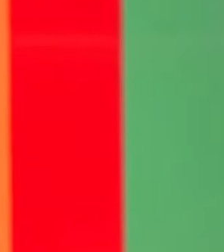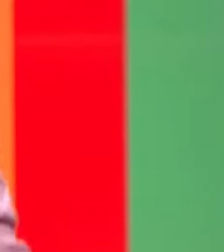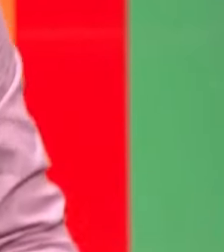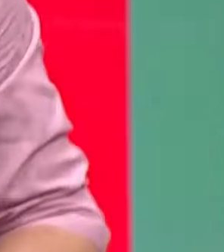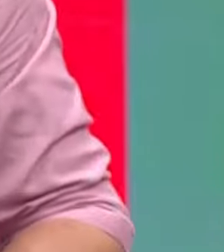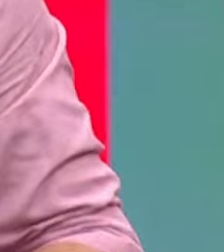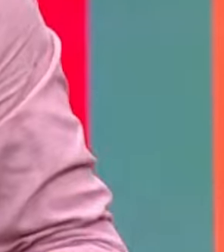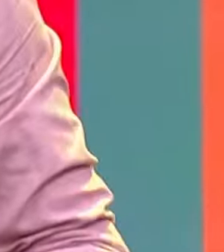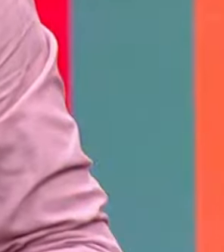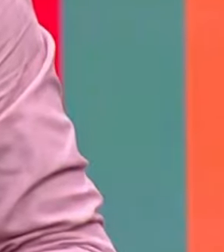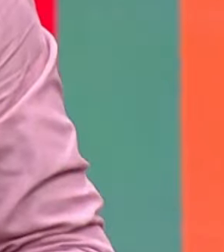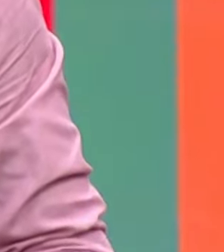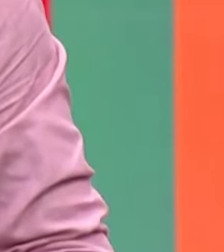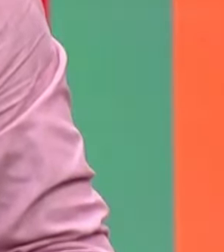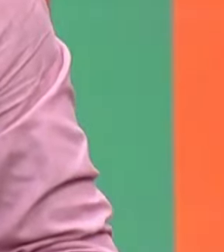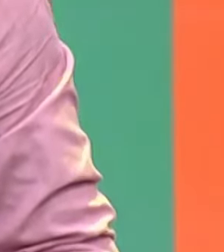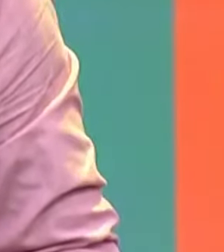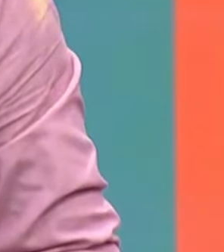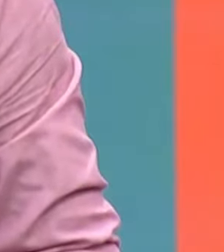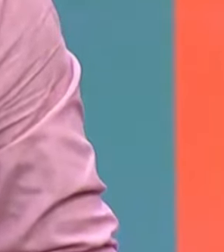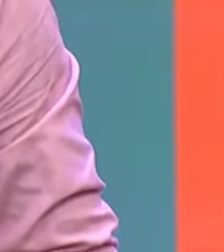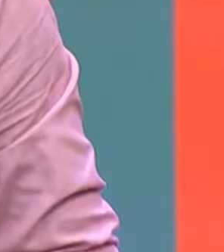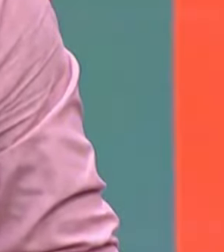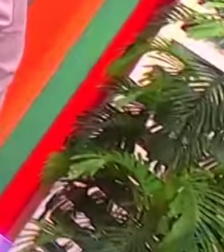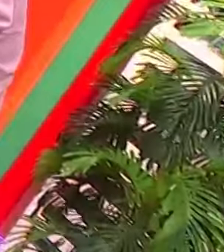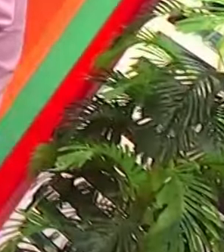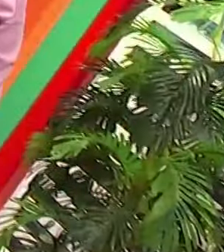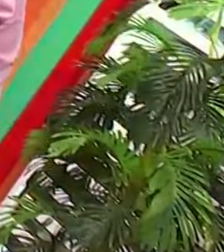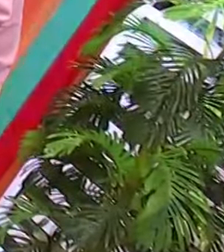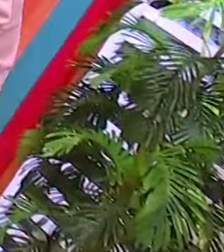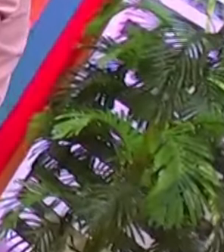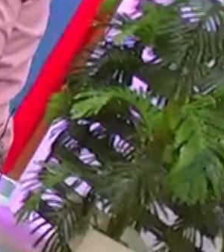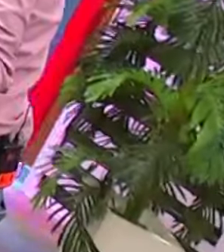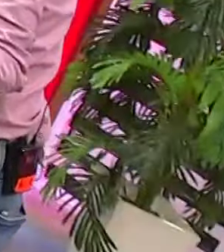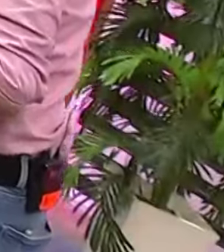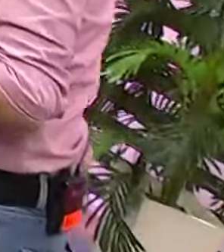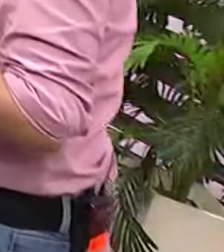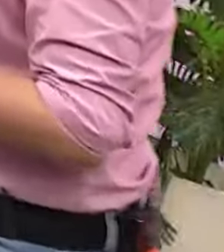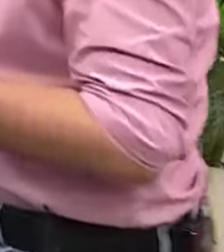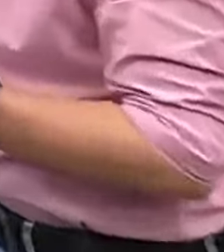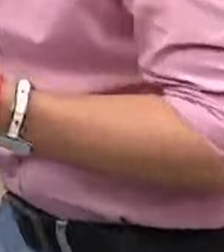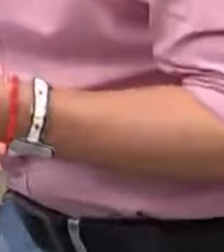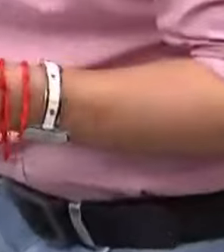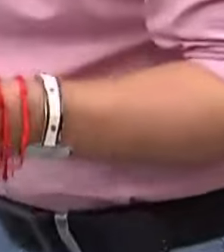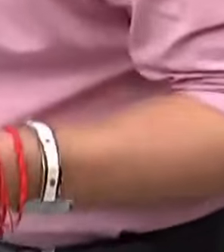Ahora pues. Está buenazo. Está espectacular.